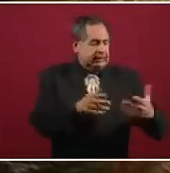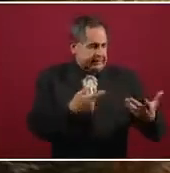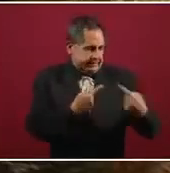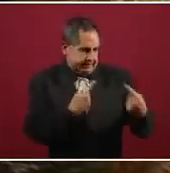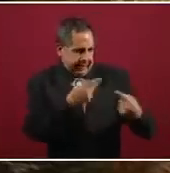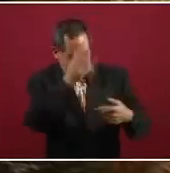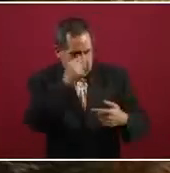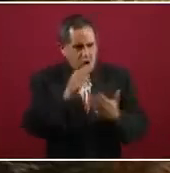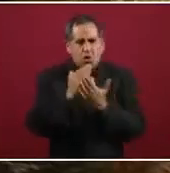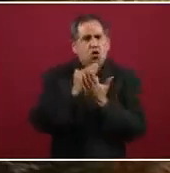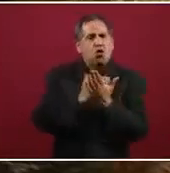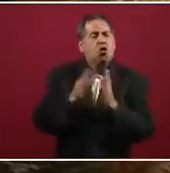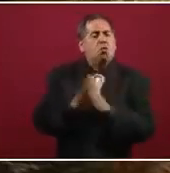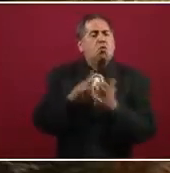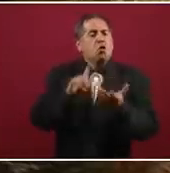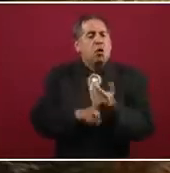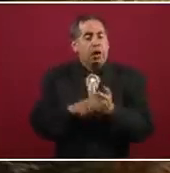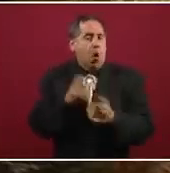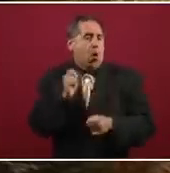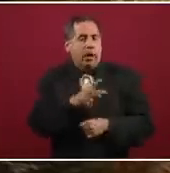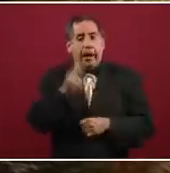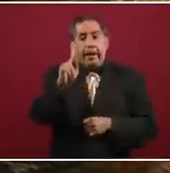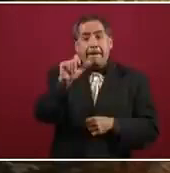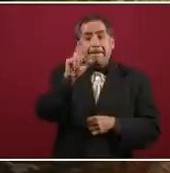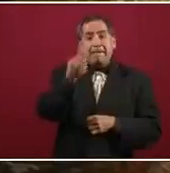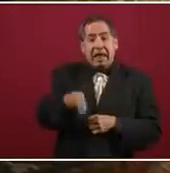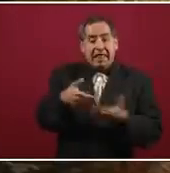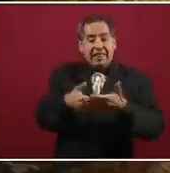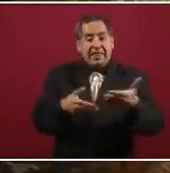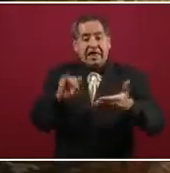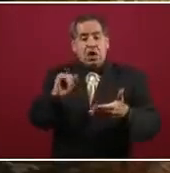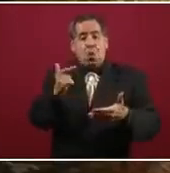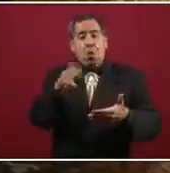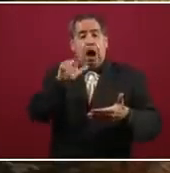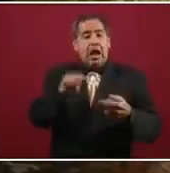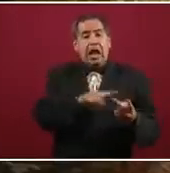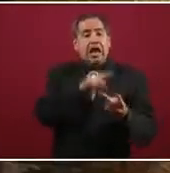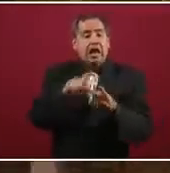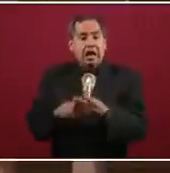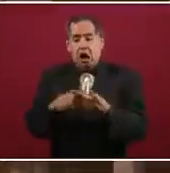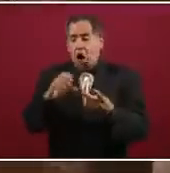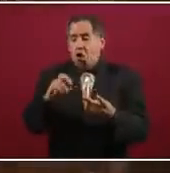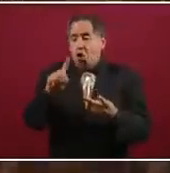lo cual ocurrió mediante el Plan de Iguala y el Tratado de Córdoba.